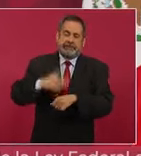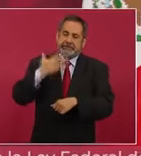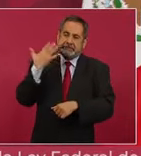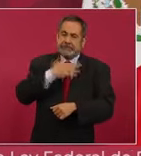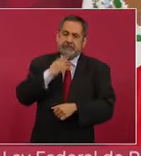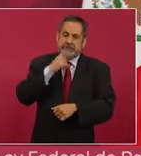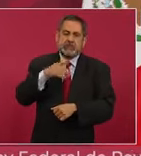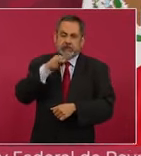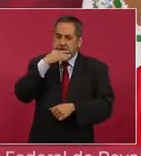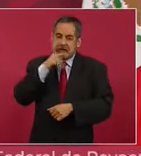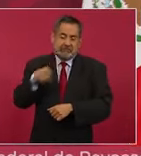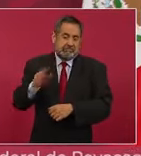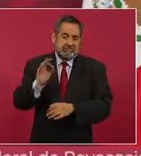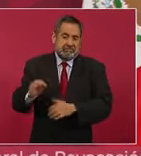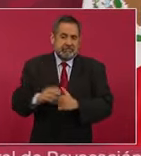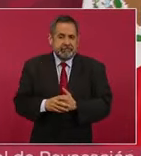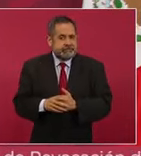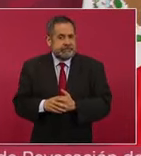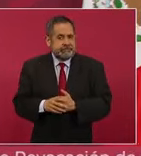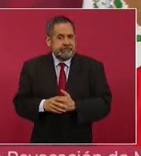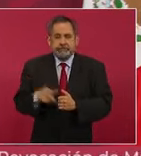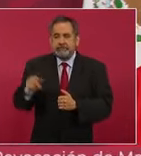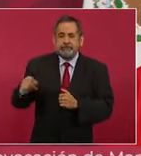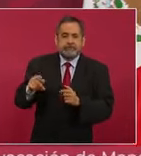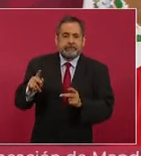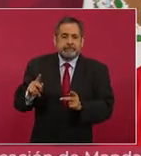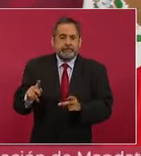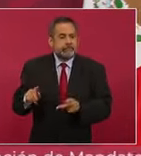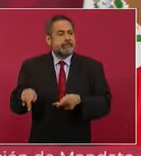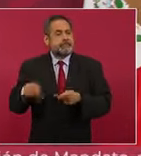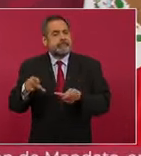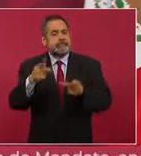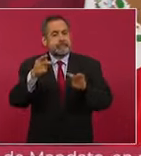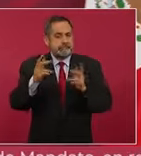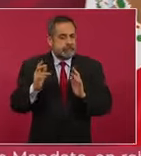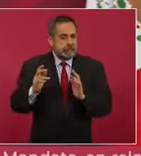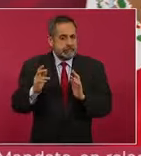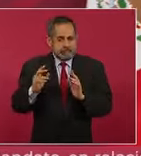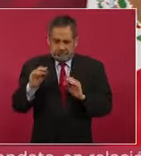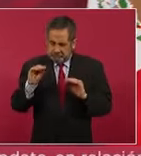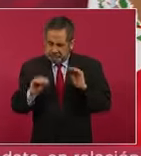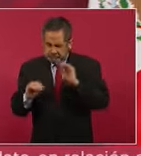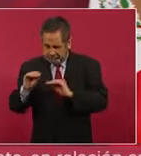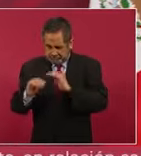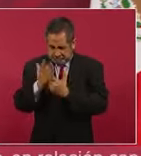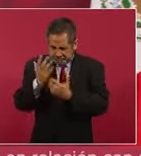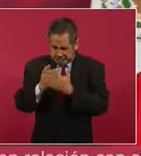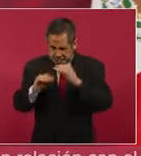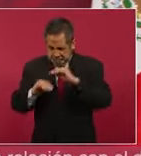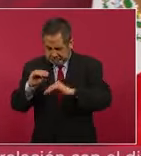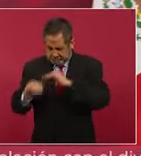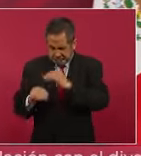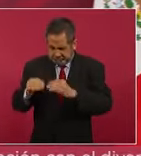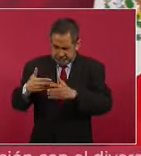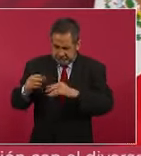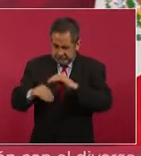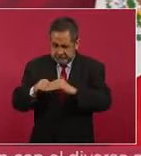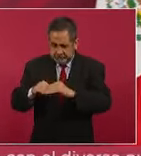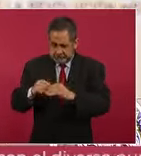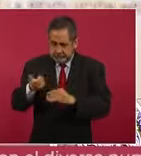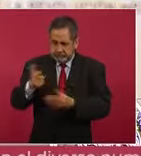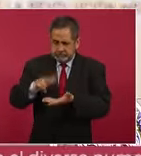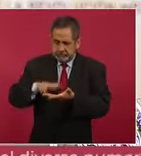Entonces ya no venden el maíz que producen en grano, sino lo elaboran y le dan un valor.